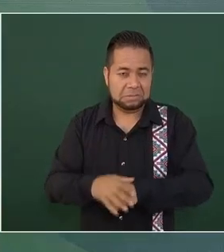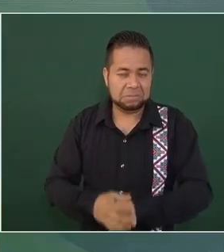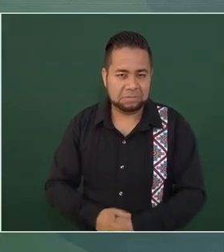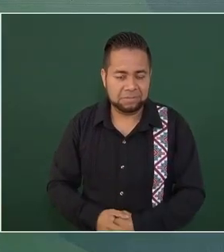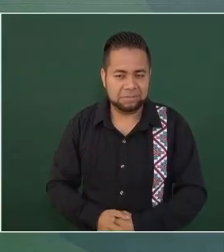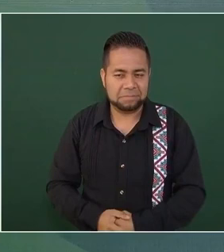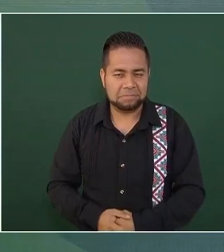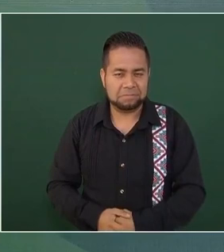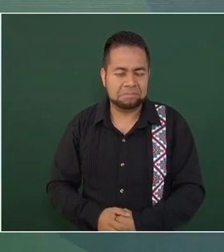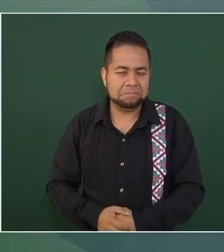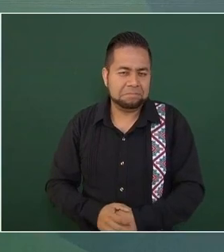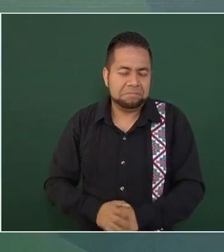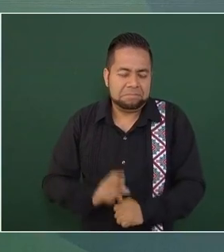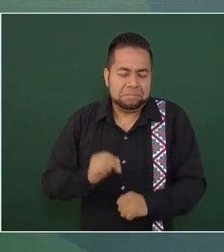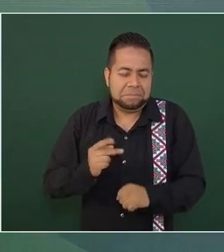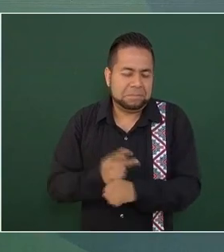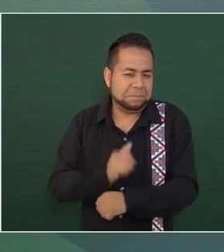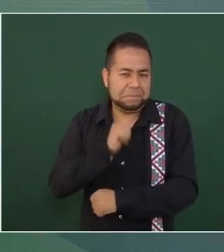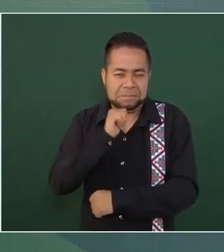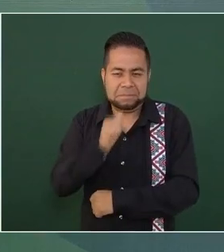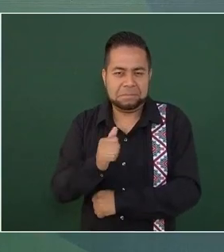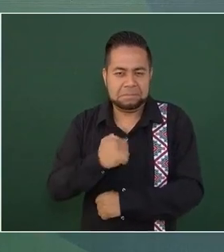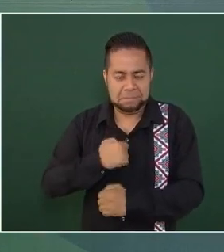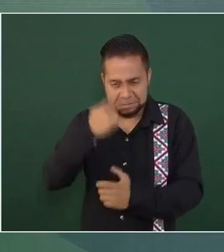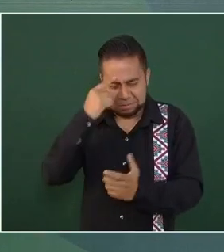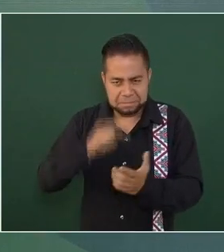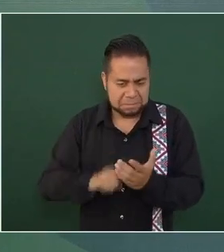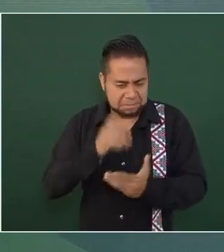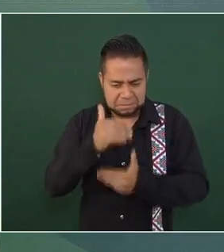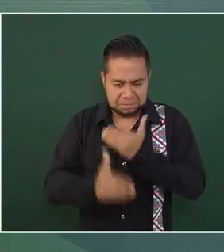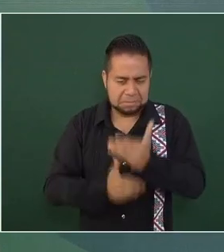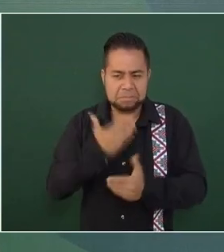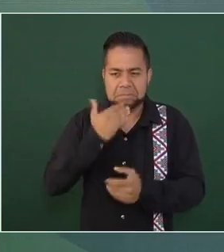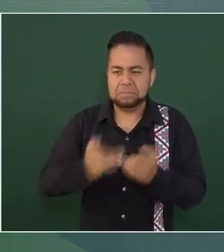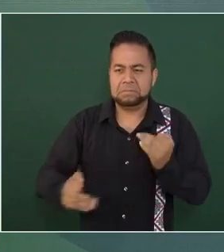nada vamos muy bien todos